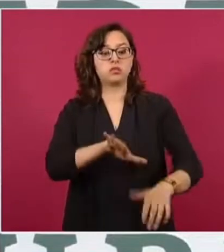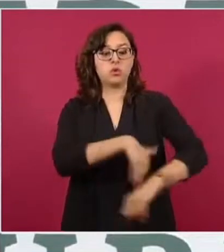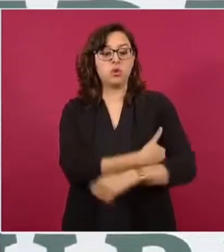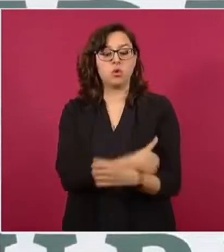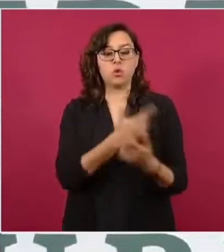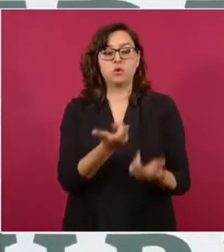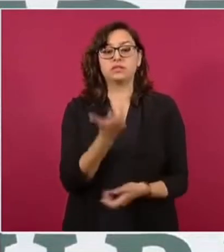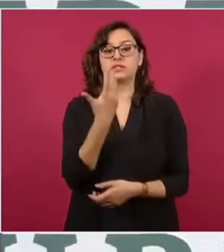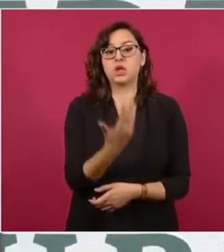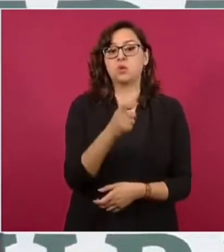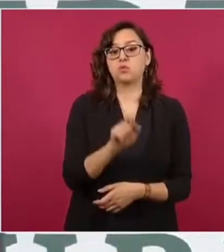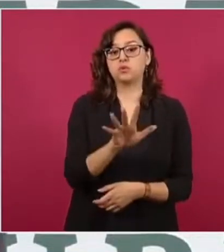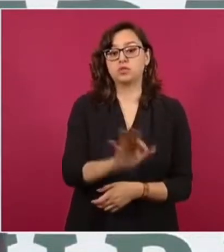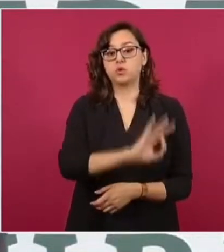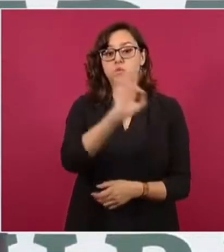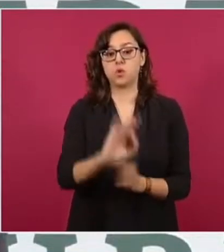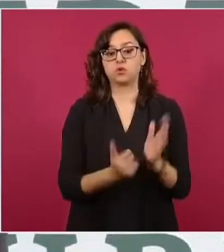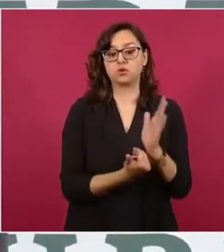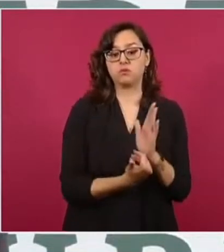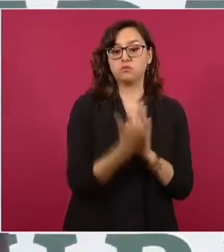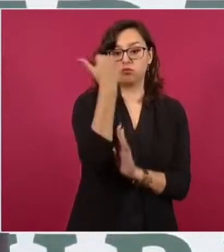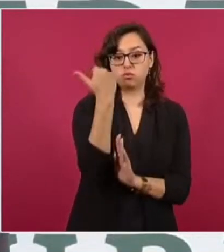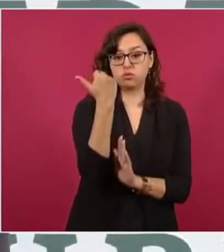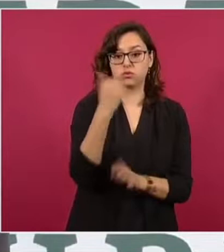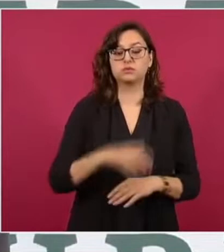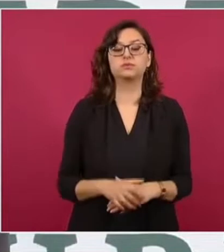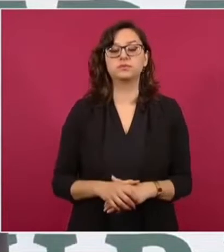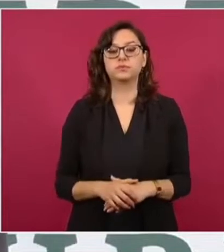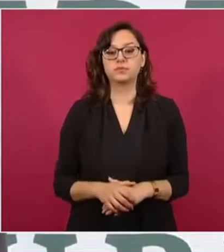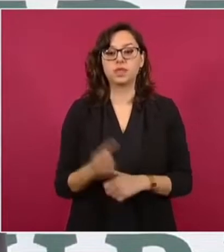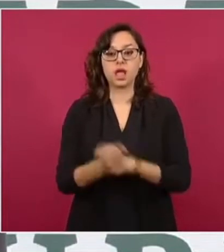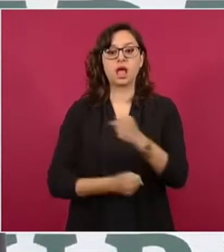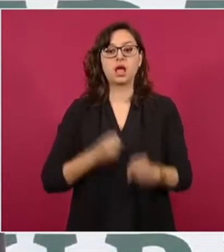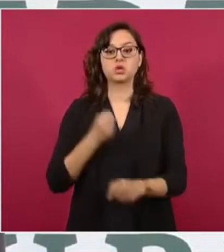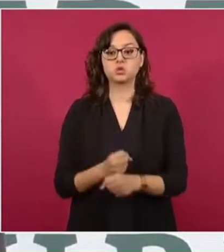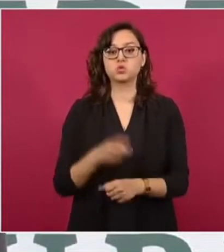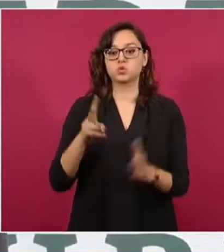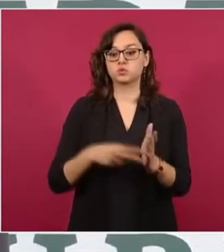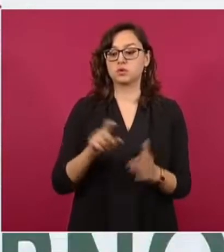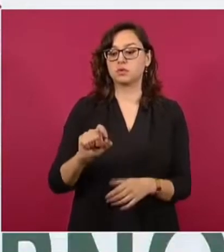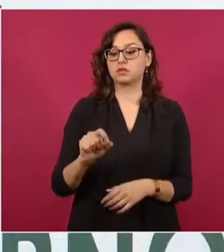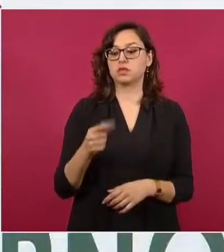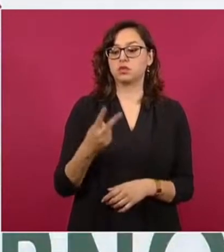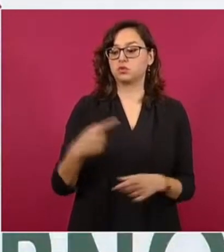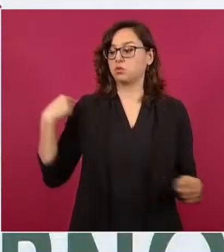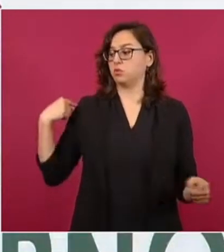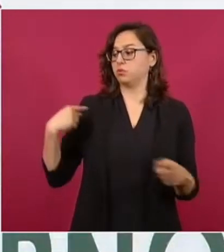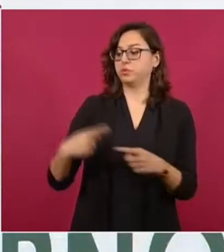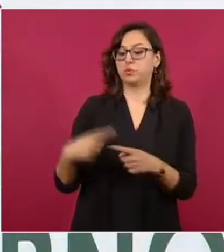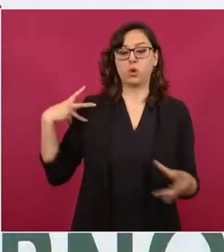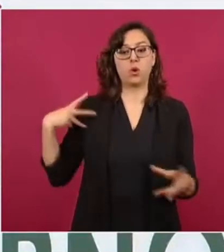15,5%. En 2022, hasta el día de ayer, han